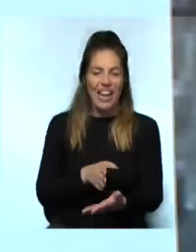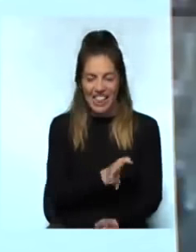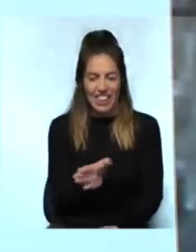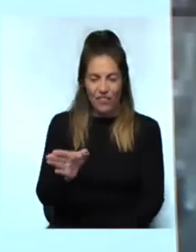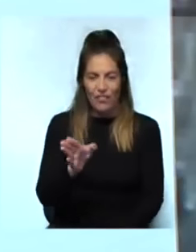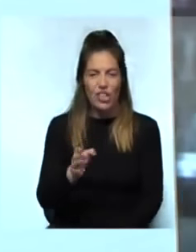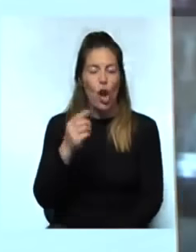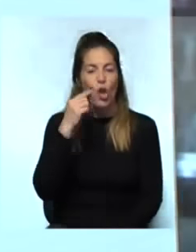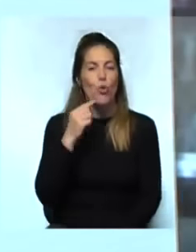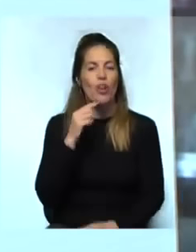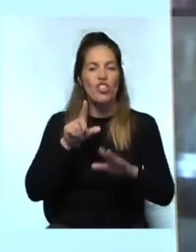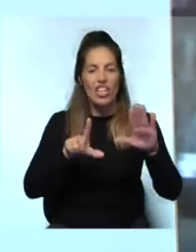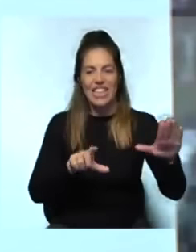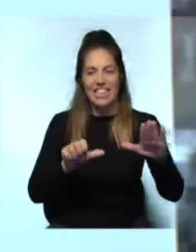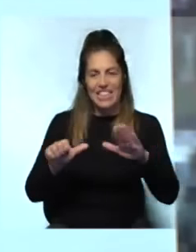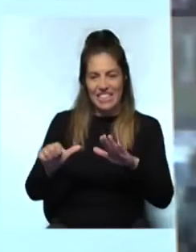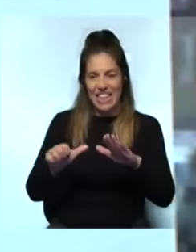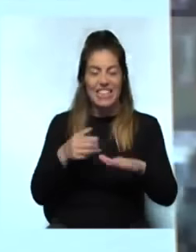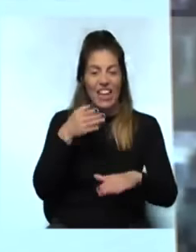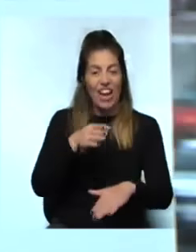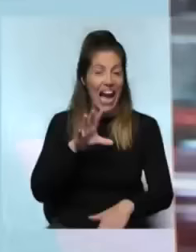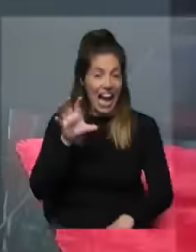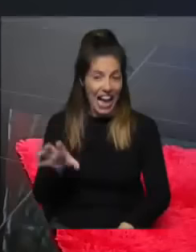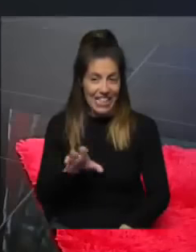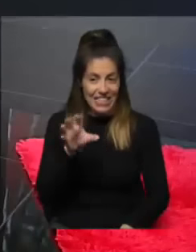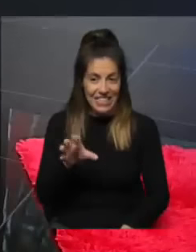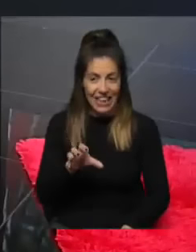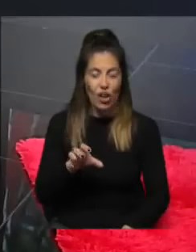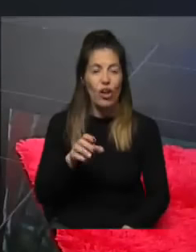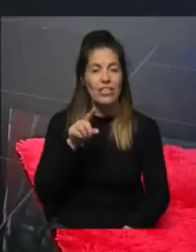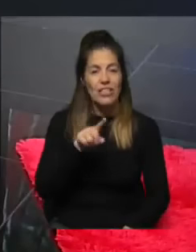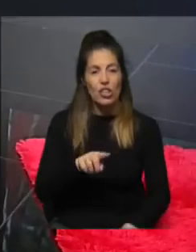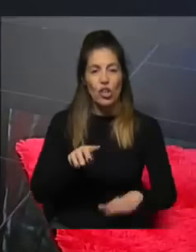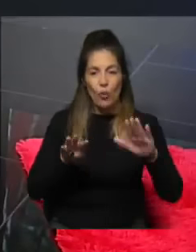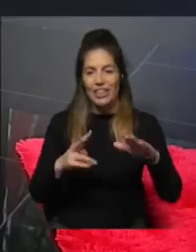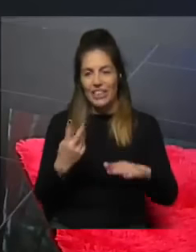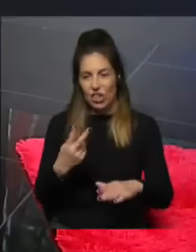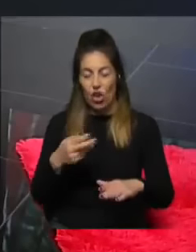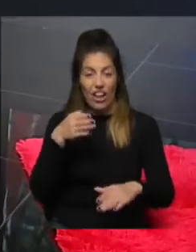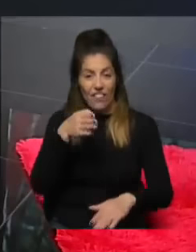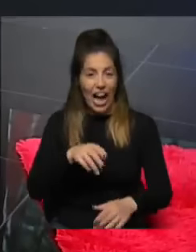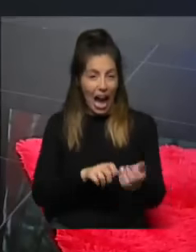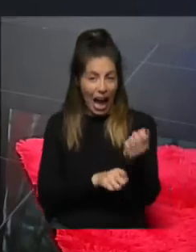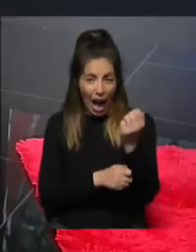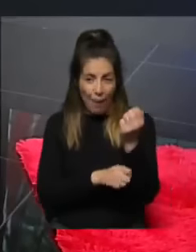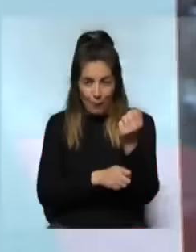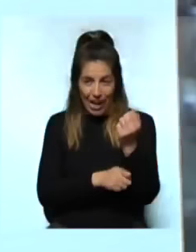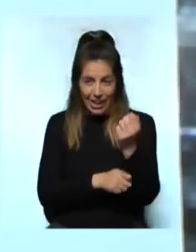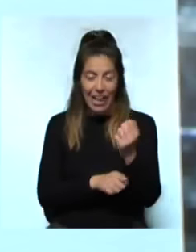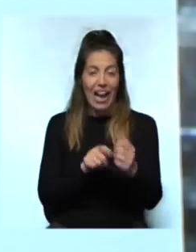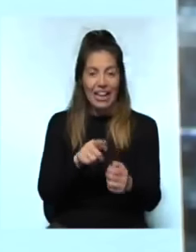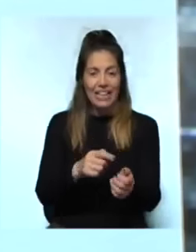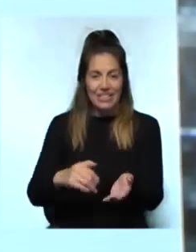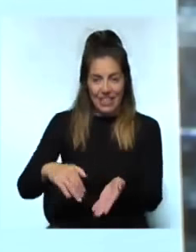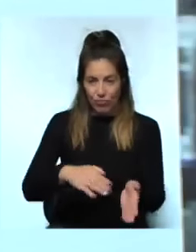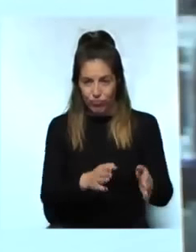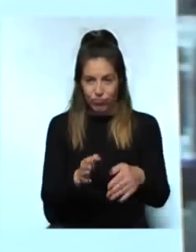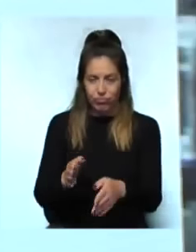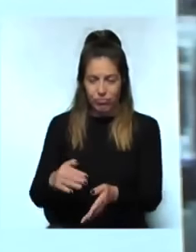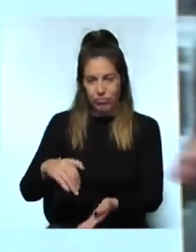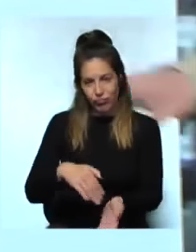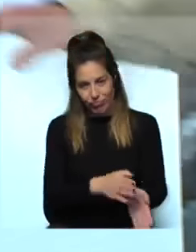línea 76 que va hacia la Playa del Cerro y la línea 192 que va hacia Manga, que van a ser este pequeño,